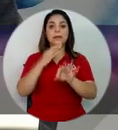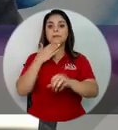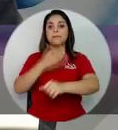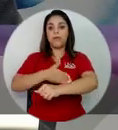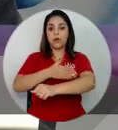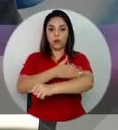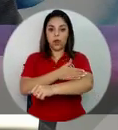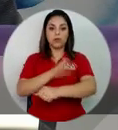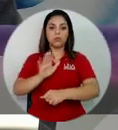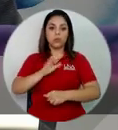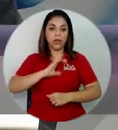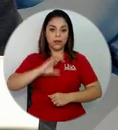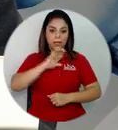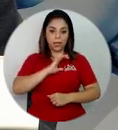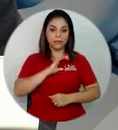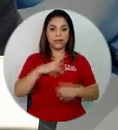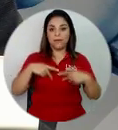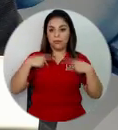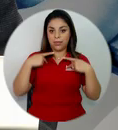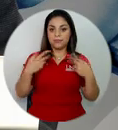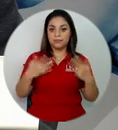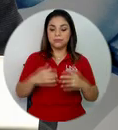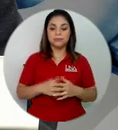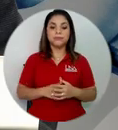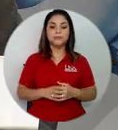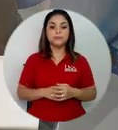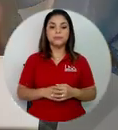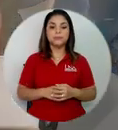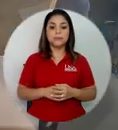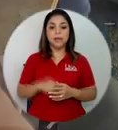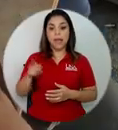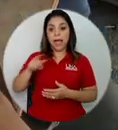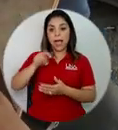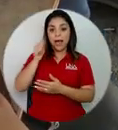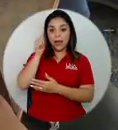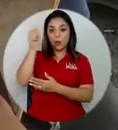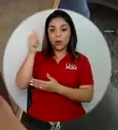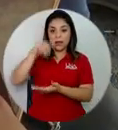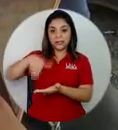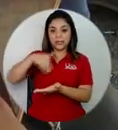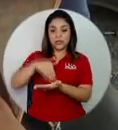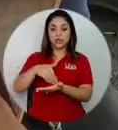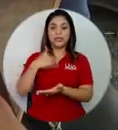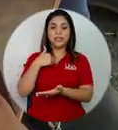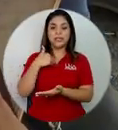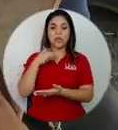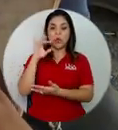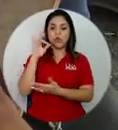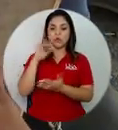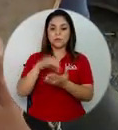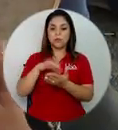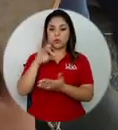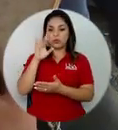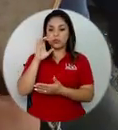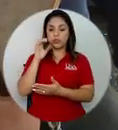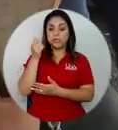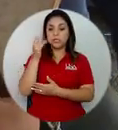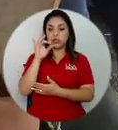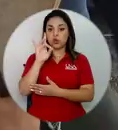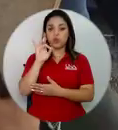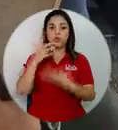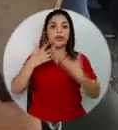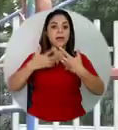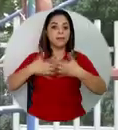sus expectativas y calidad de una vida, ¿verdad? Solo Alajuela Centro tiene 8.218